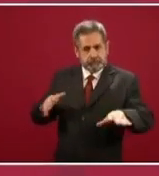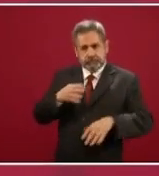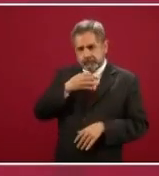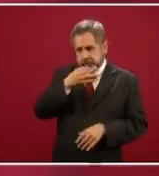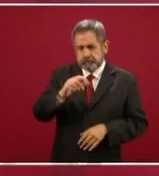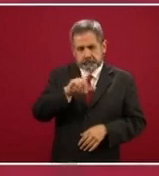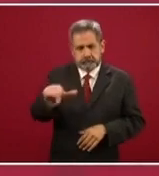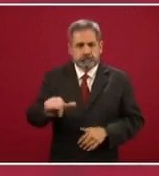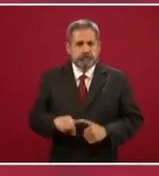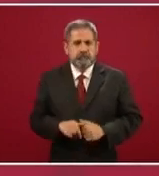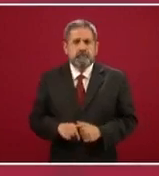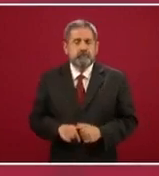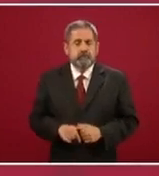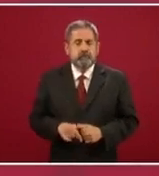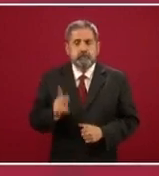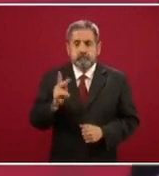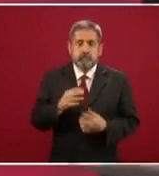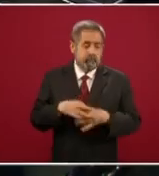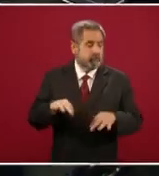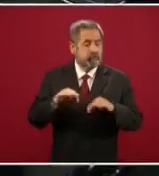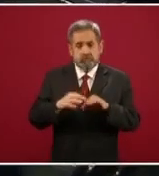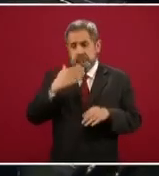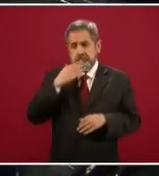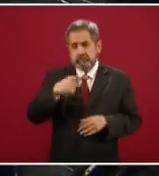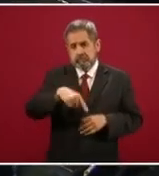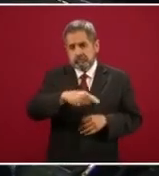Lo interesante es que se protestó